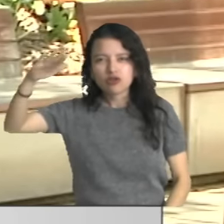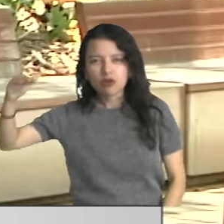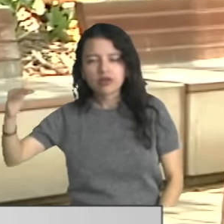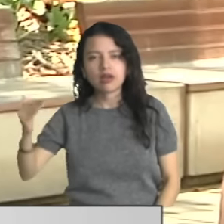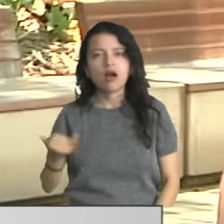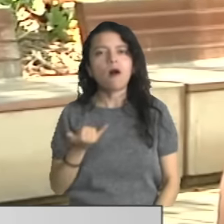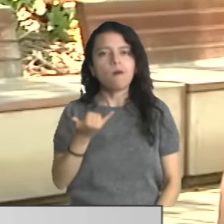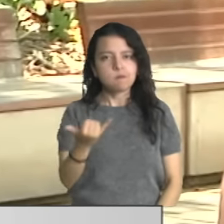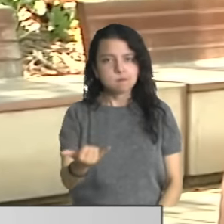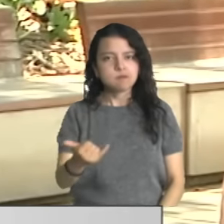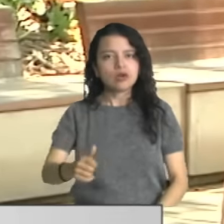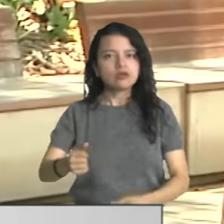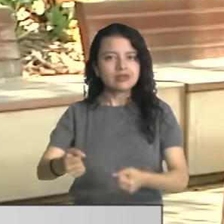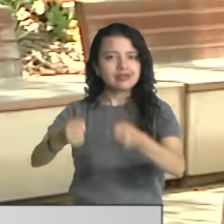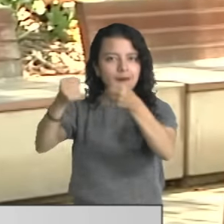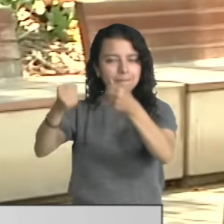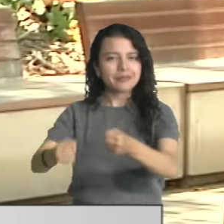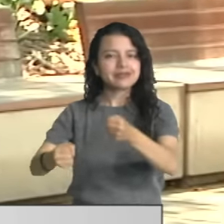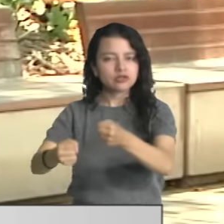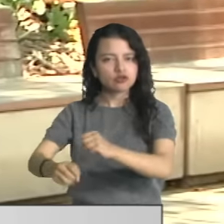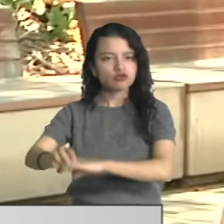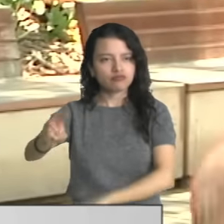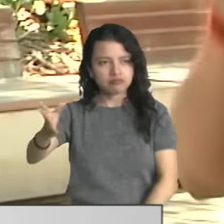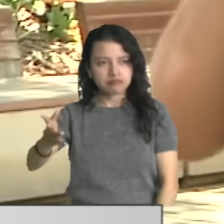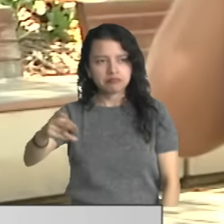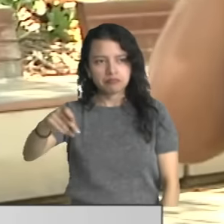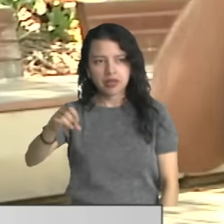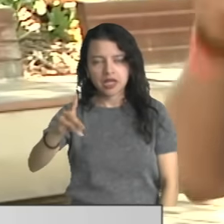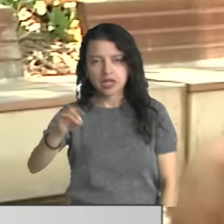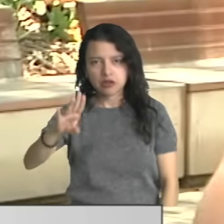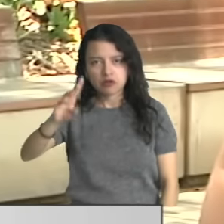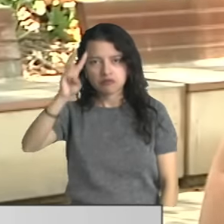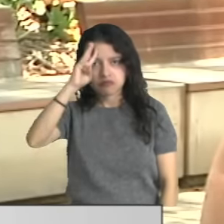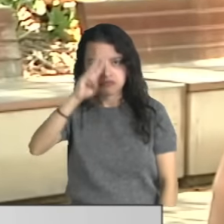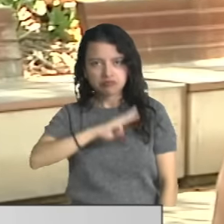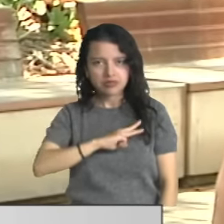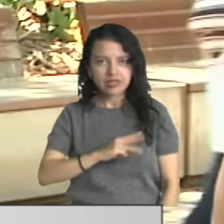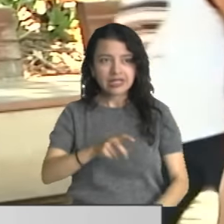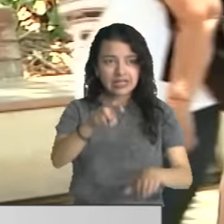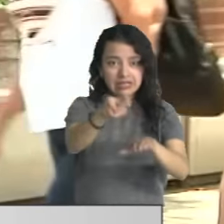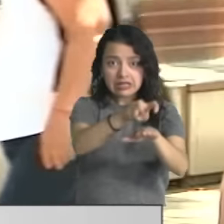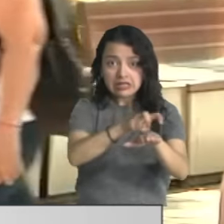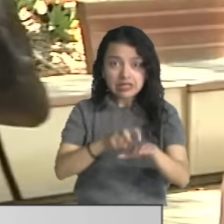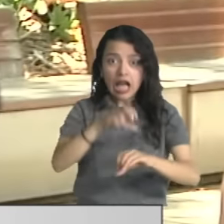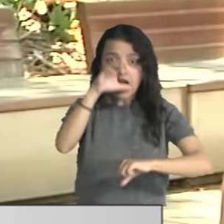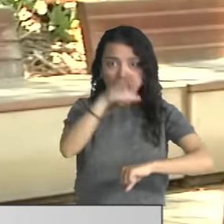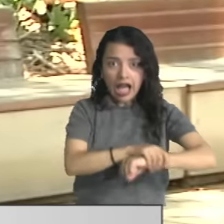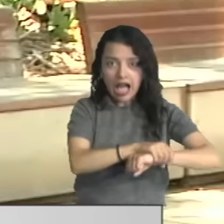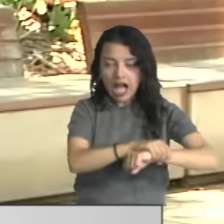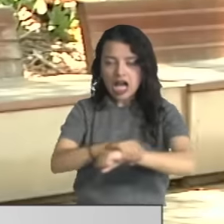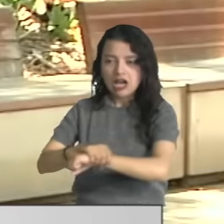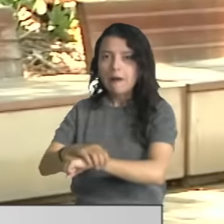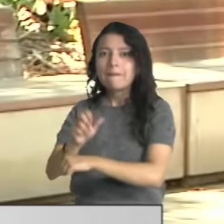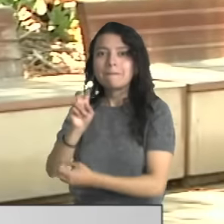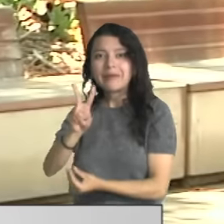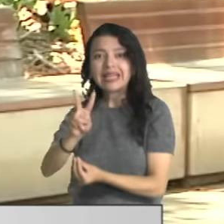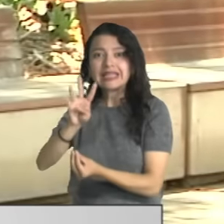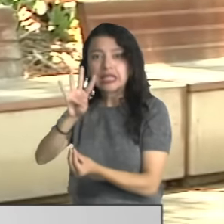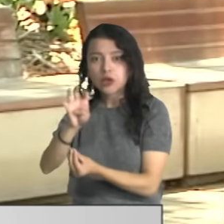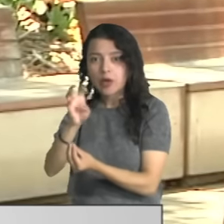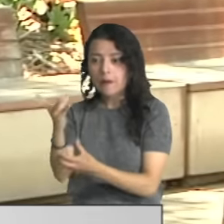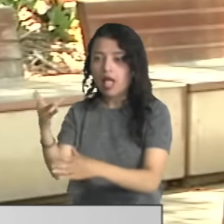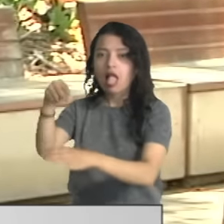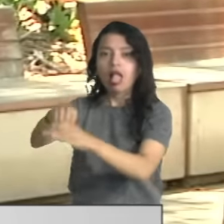está ubicado el batallón Pedronel Ospina de Bello y donde pasaron la noche estas 29 personas que fueron sorprendidas